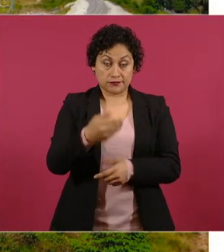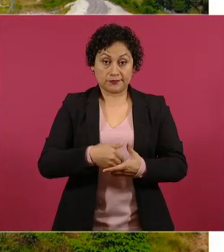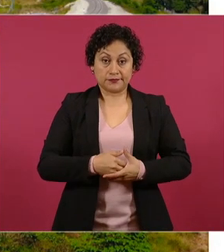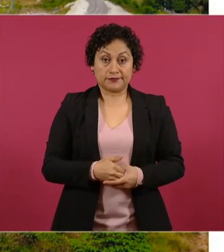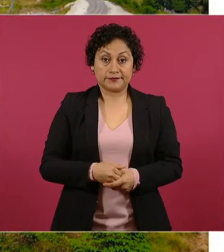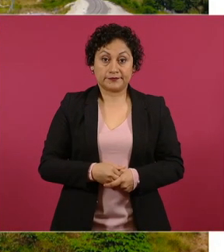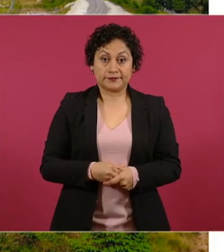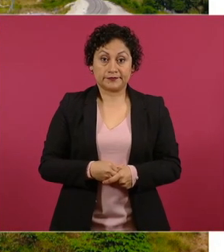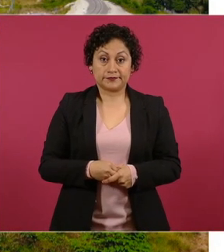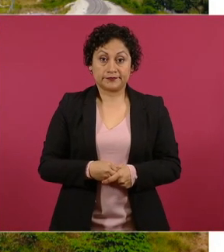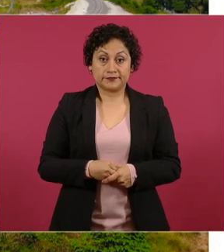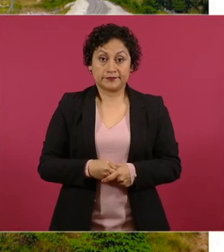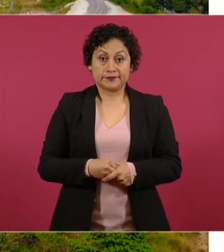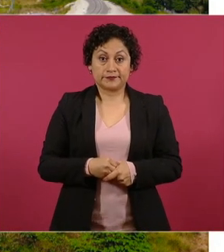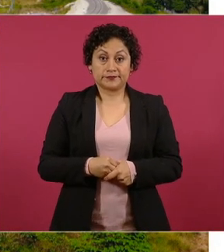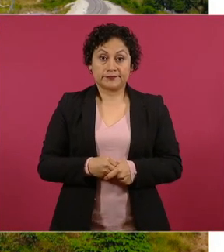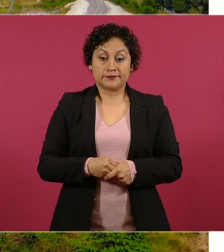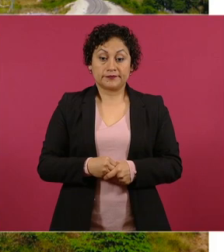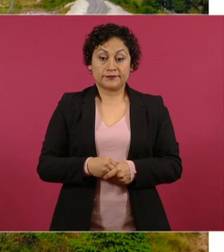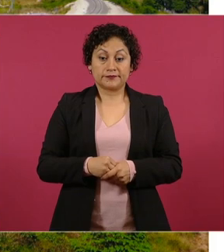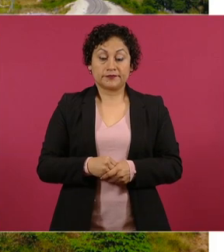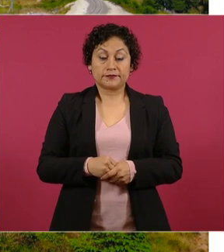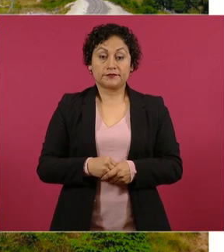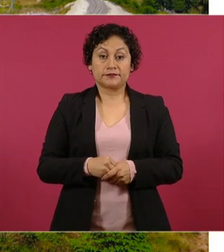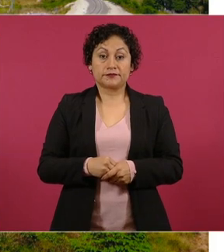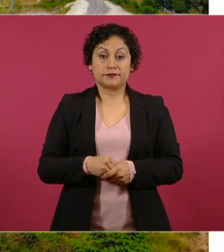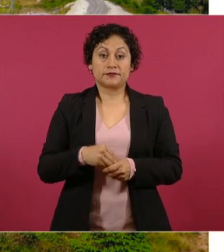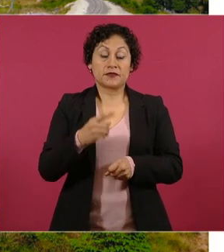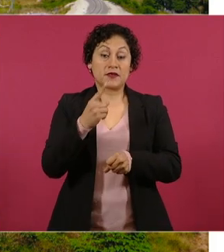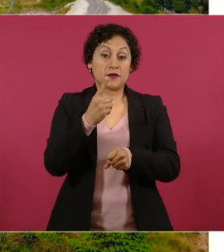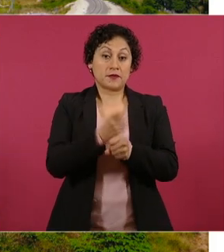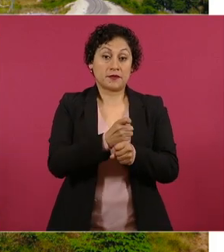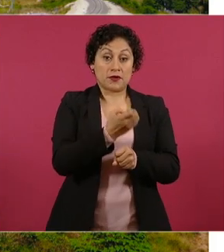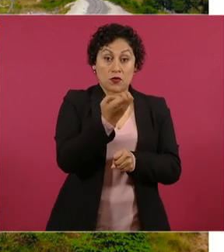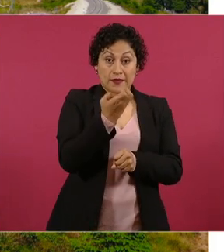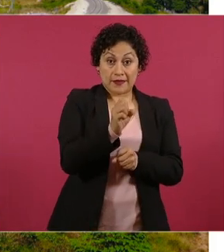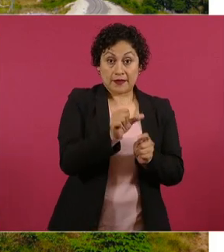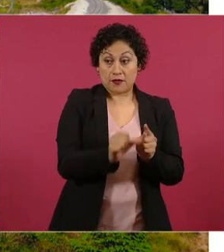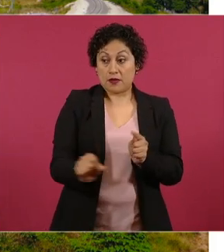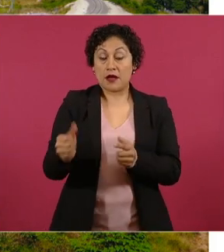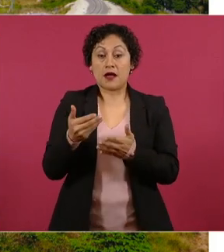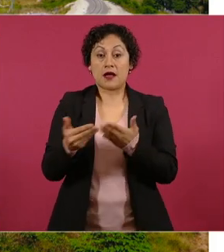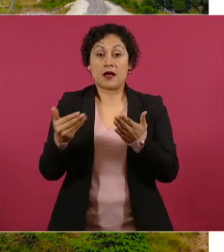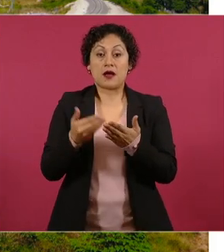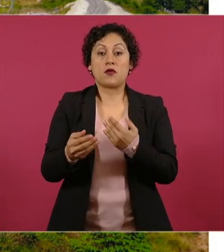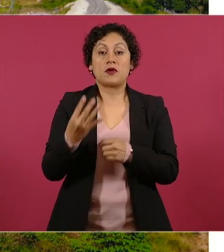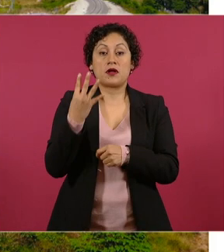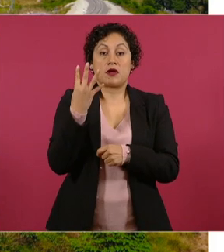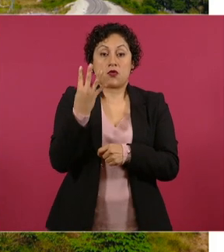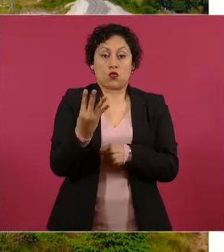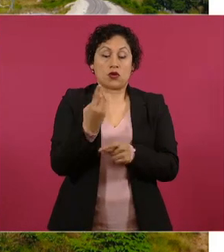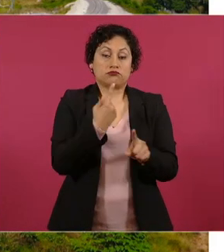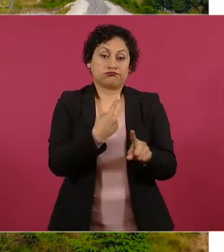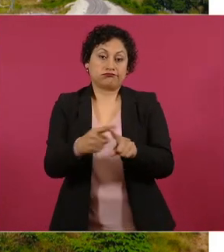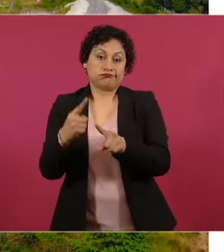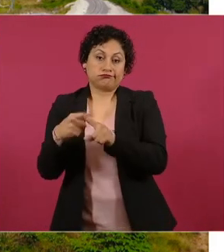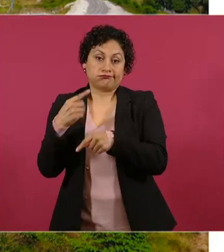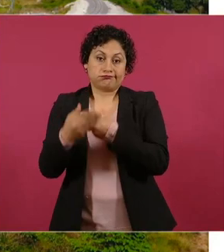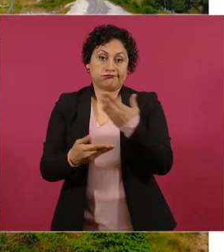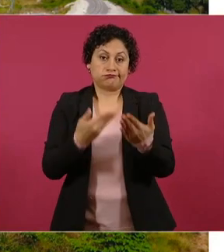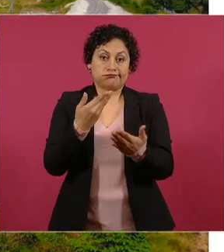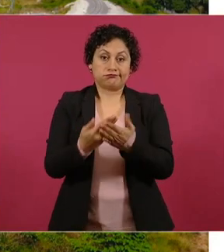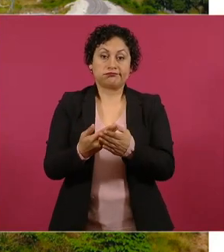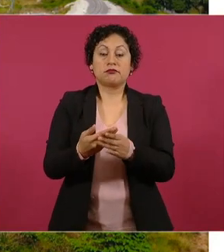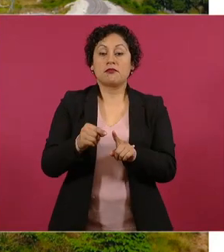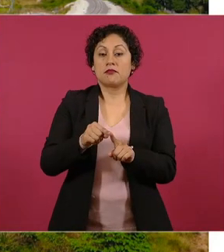aquí. Del 1 de enero al día de la fecha, que es el día 20, hemos tenido también 4 servicios comerciales por día en las rutas